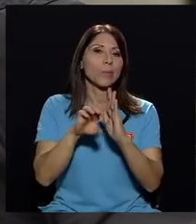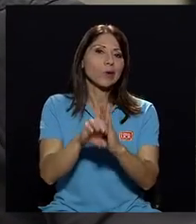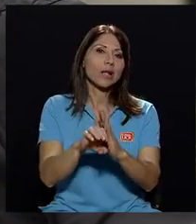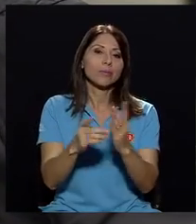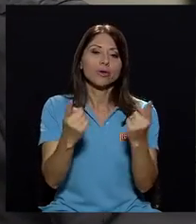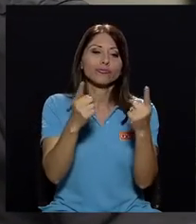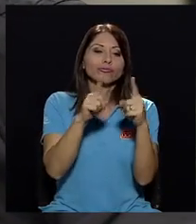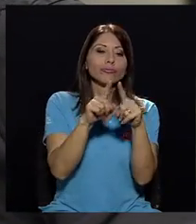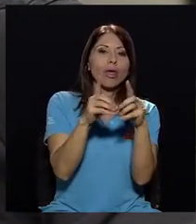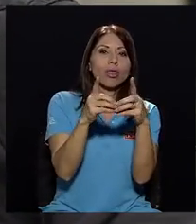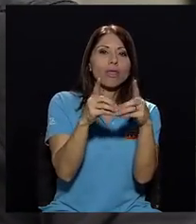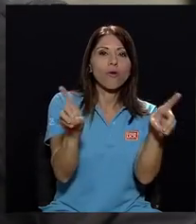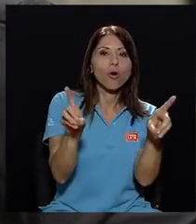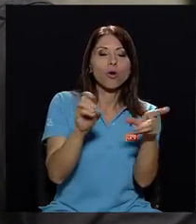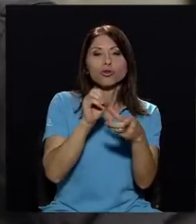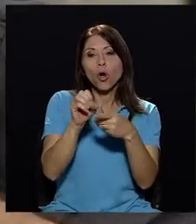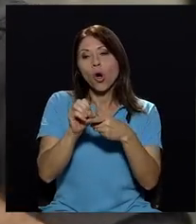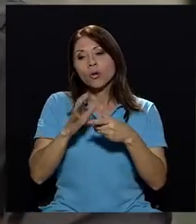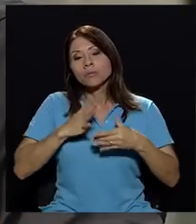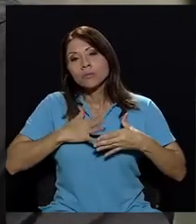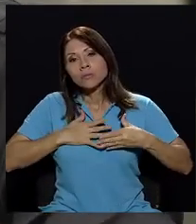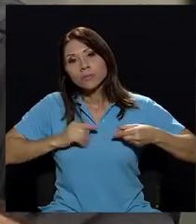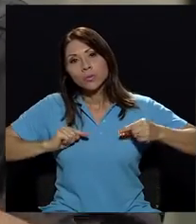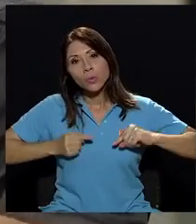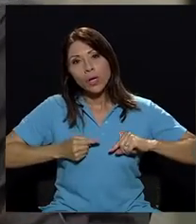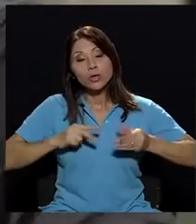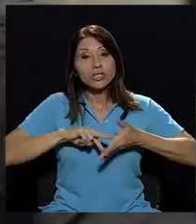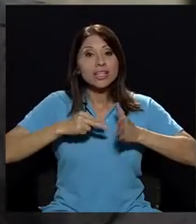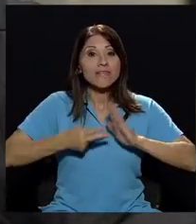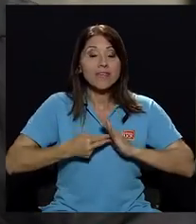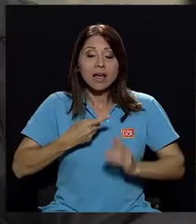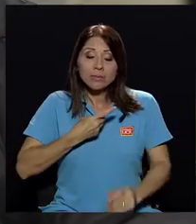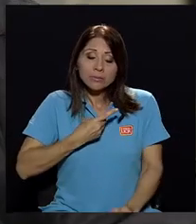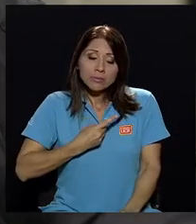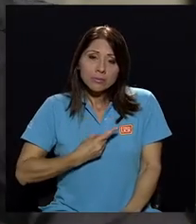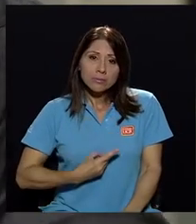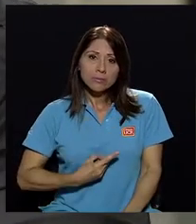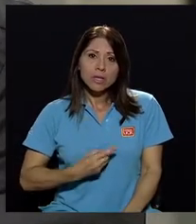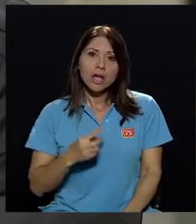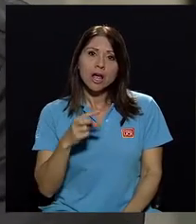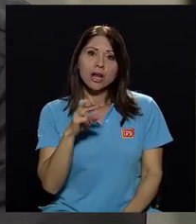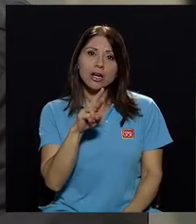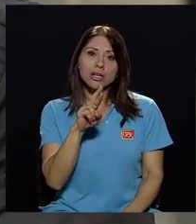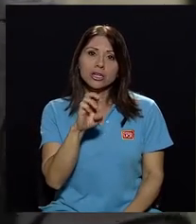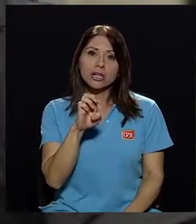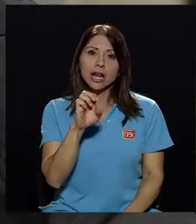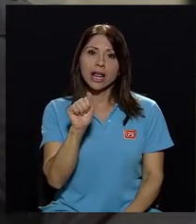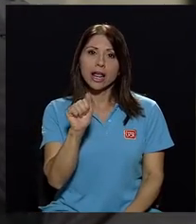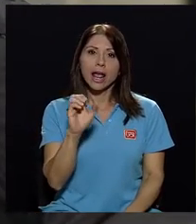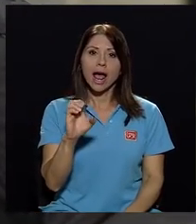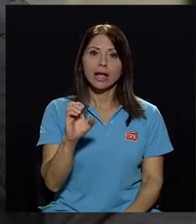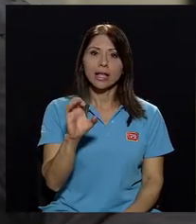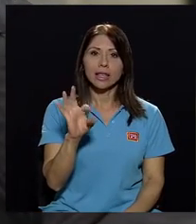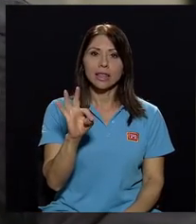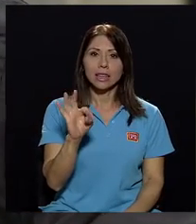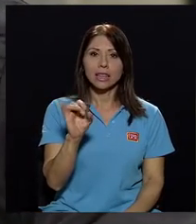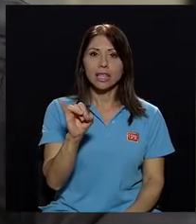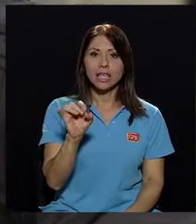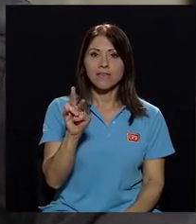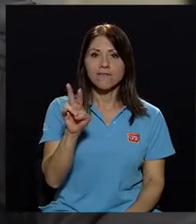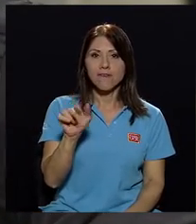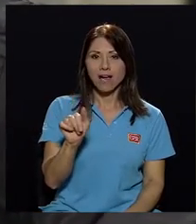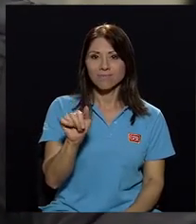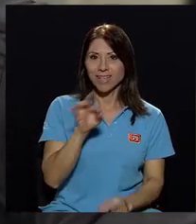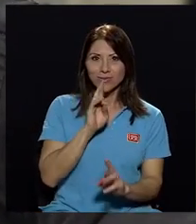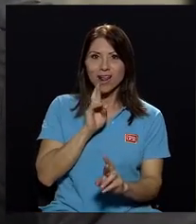divorcio, un duelo, estamos hablando de una depresión reactiva, que es está muy enfocada en la situación